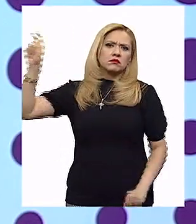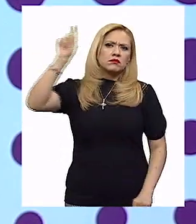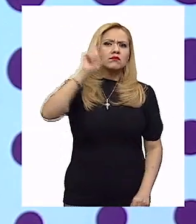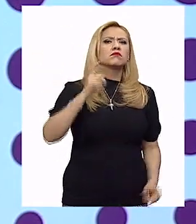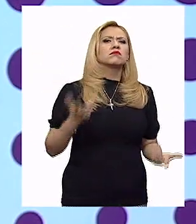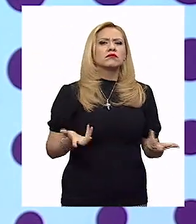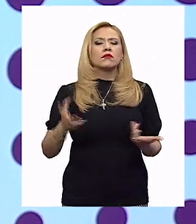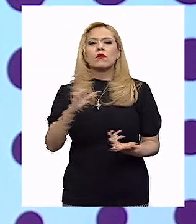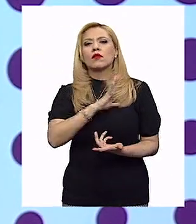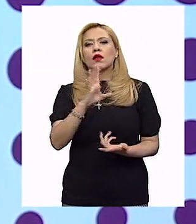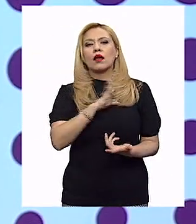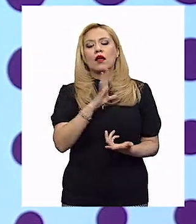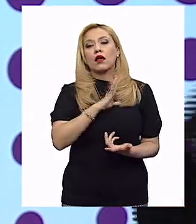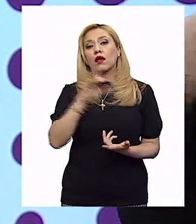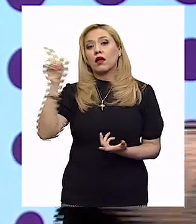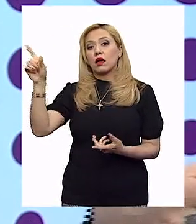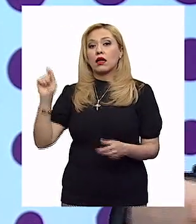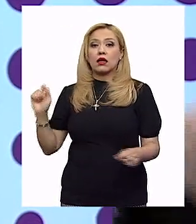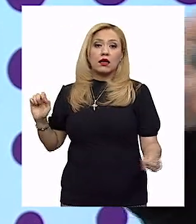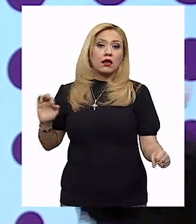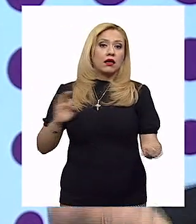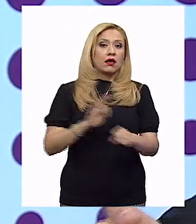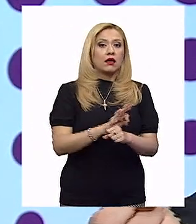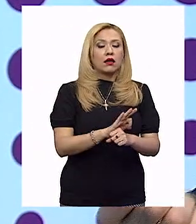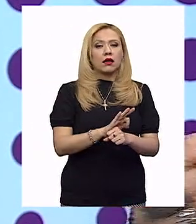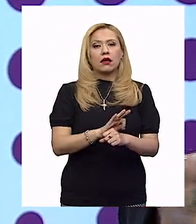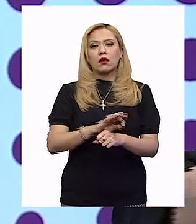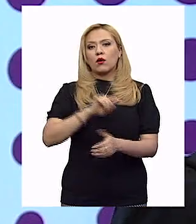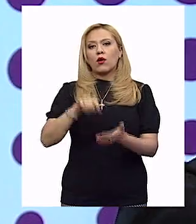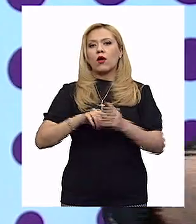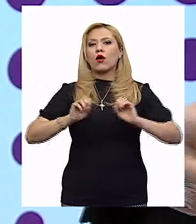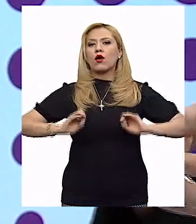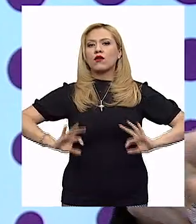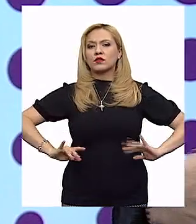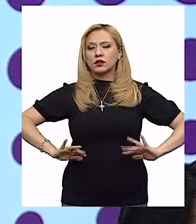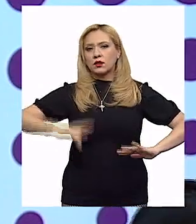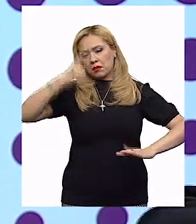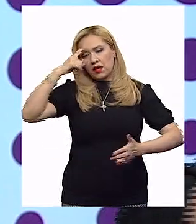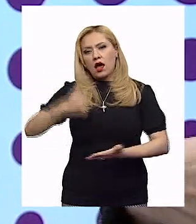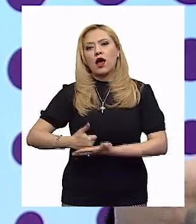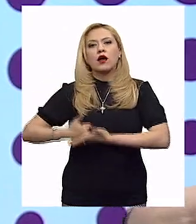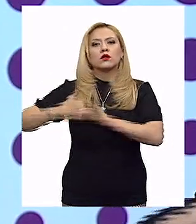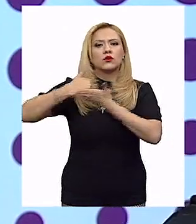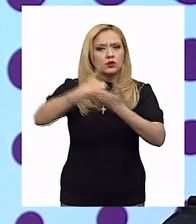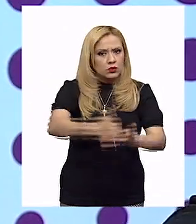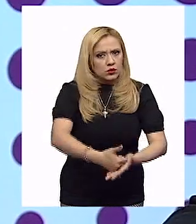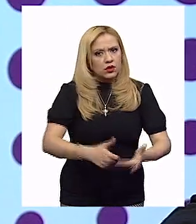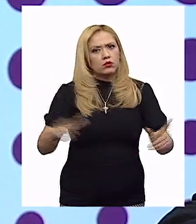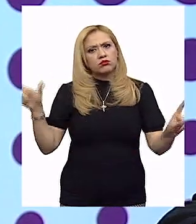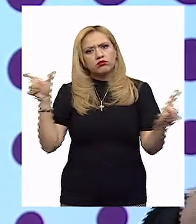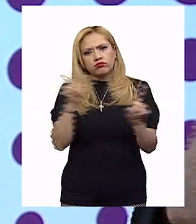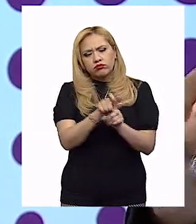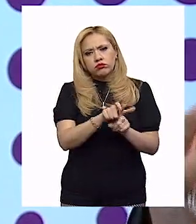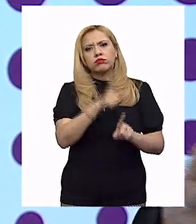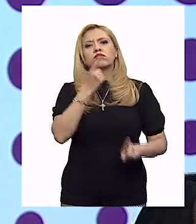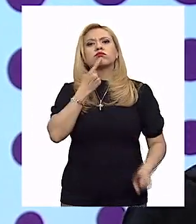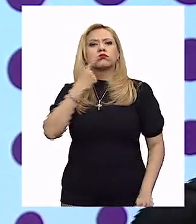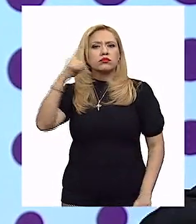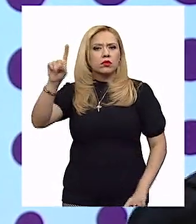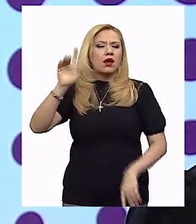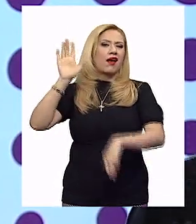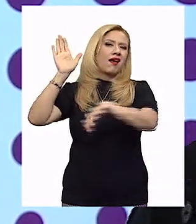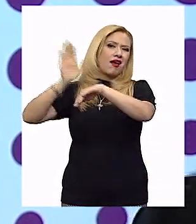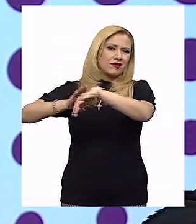una figura de un ombudsman que es externo, un despacho externo, que ayuda y acompaña a estos denunciantes o